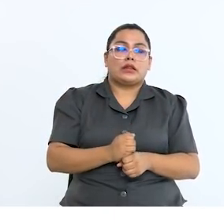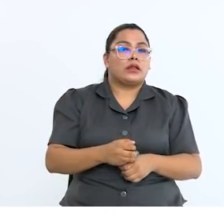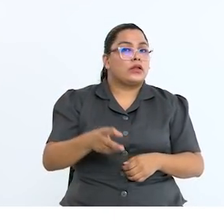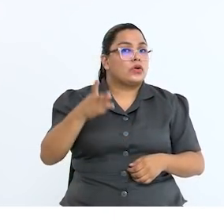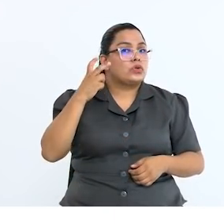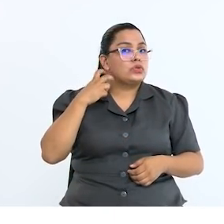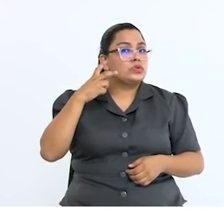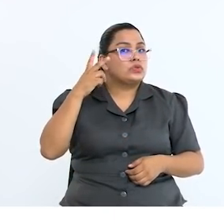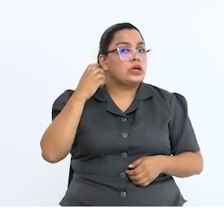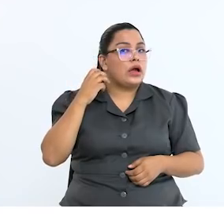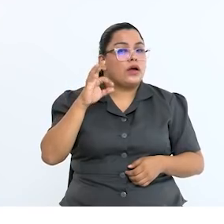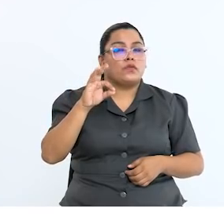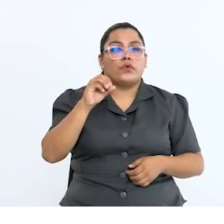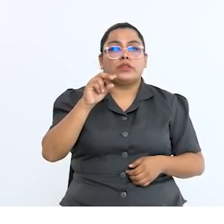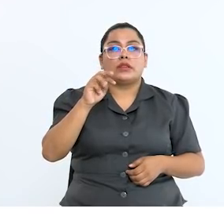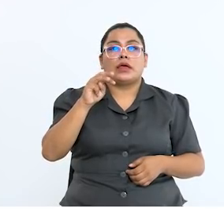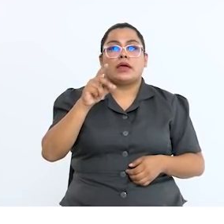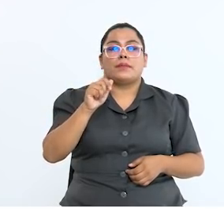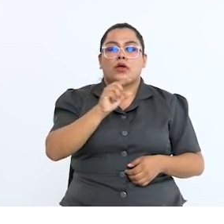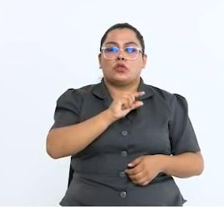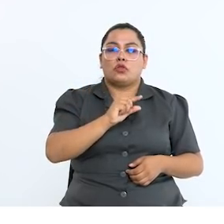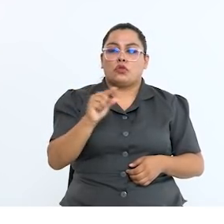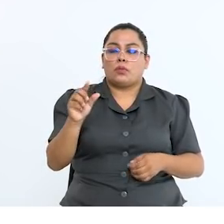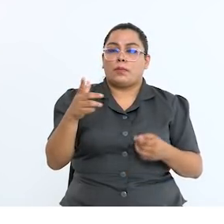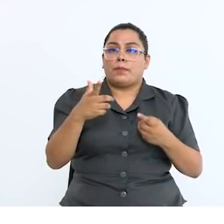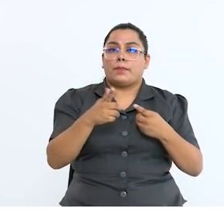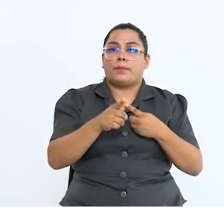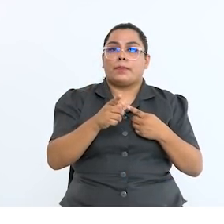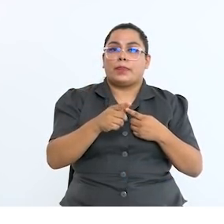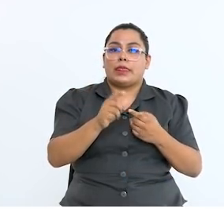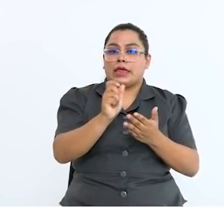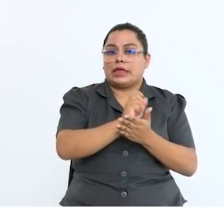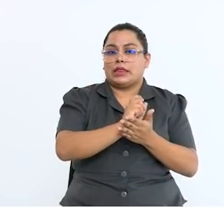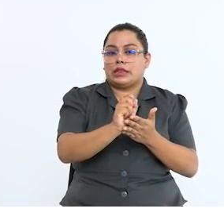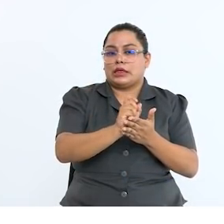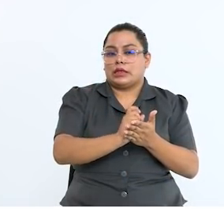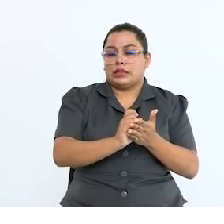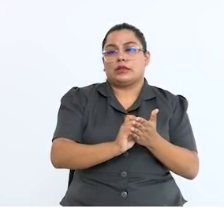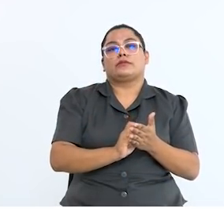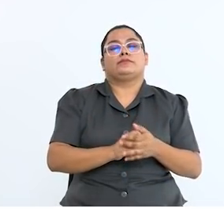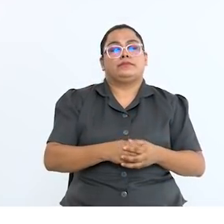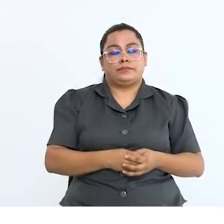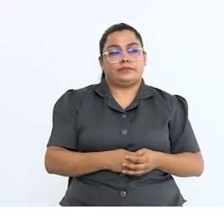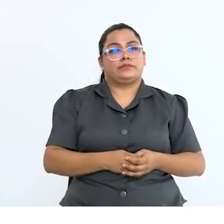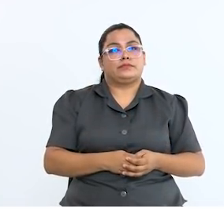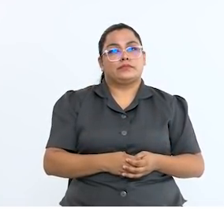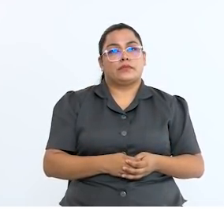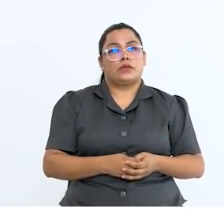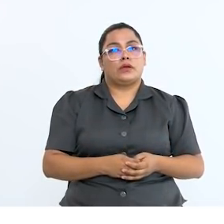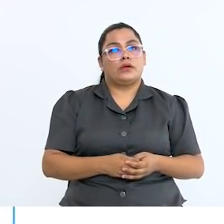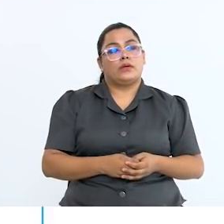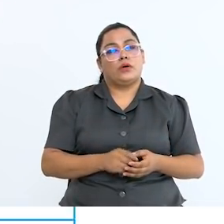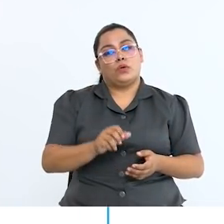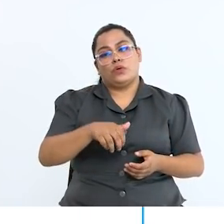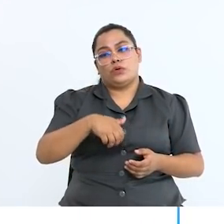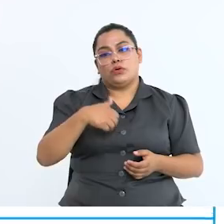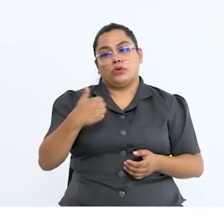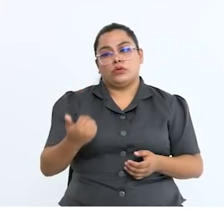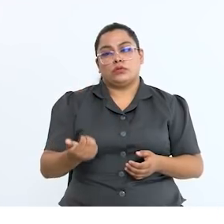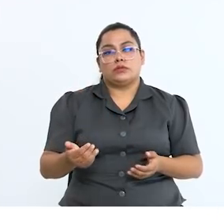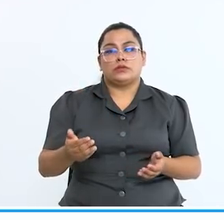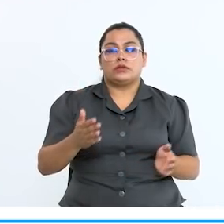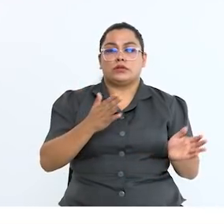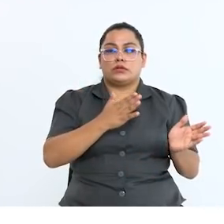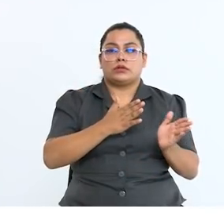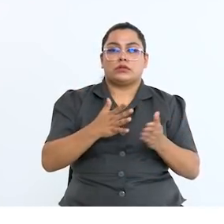la letra, o el fonema mejor dicho, el nombre de la letra y la escritura de cada una de ellas. Por otro lado